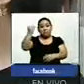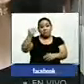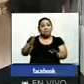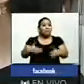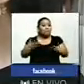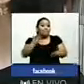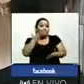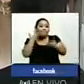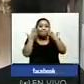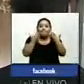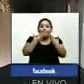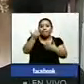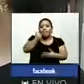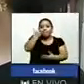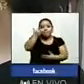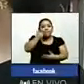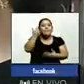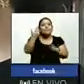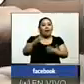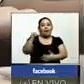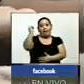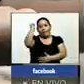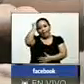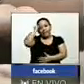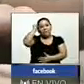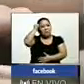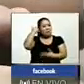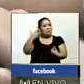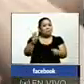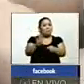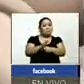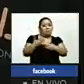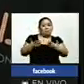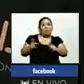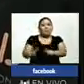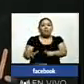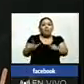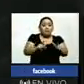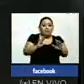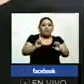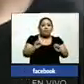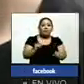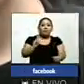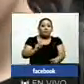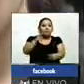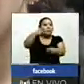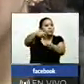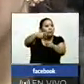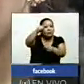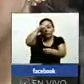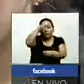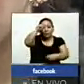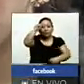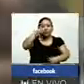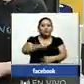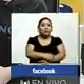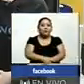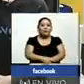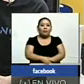joven entusiasta dice haber aprendido lo suficiente y está lista para incorporarse al ámbito